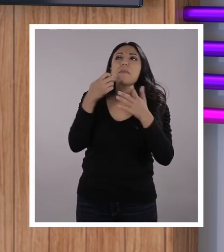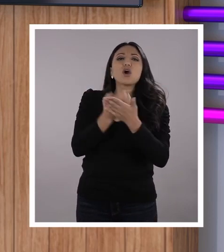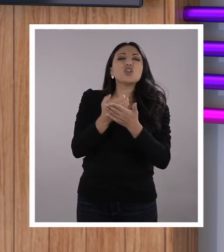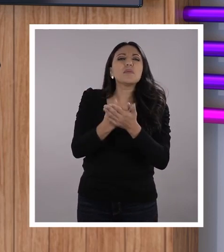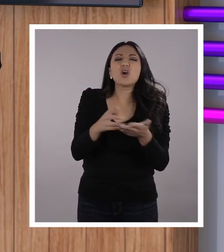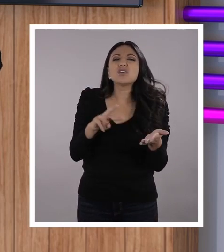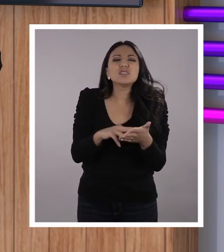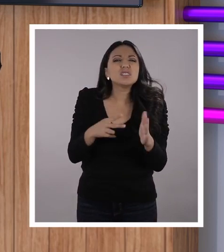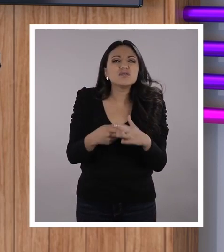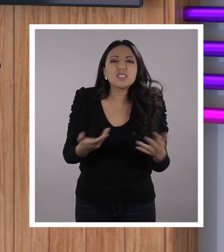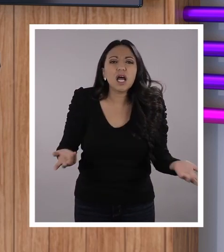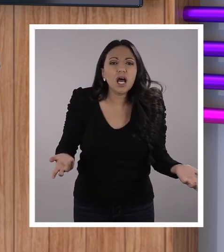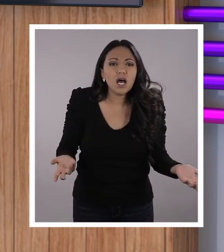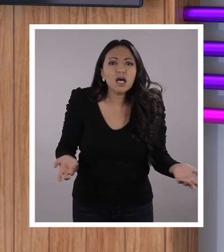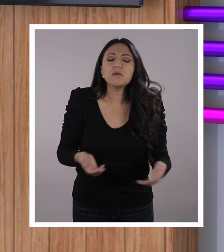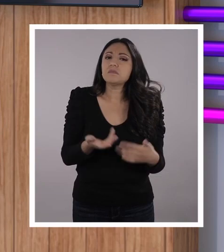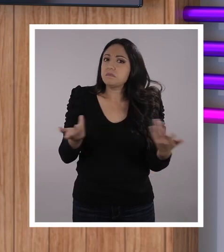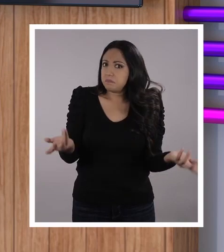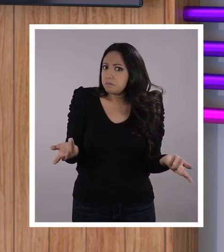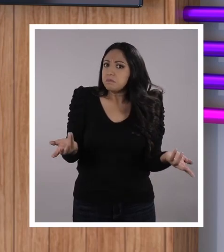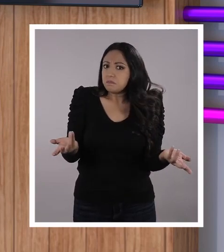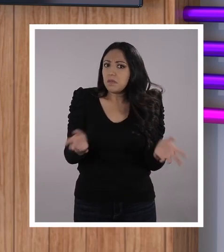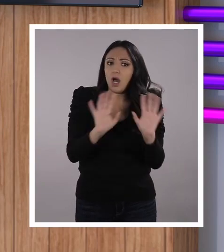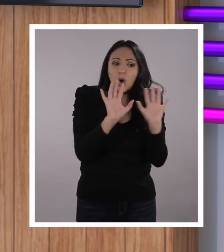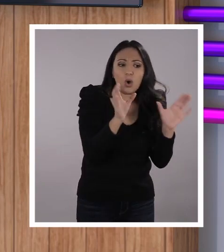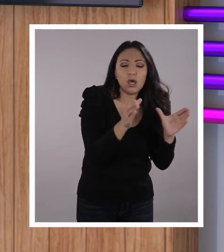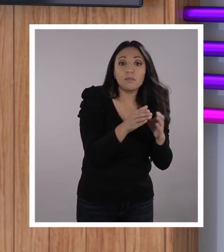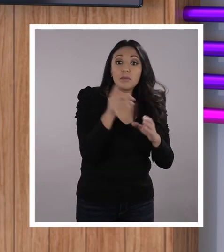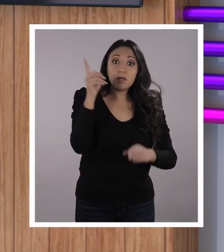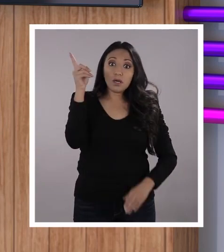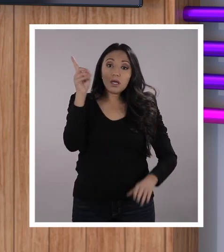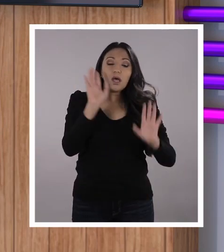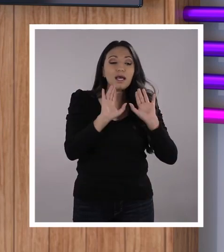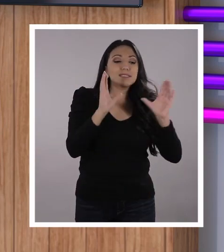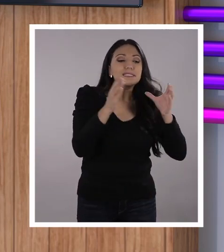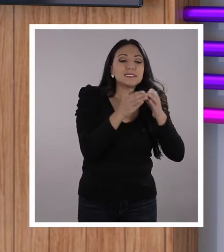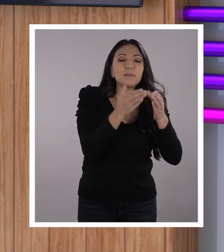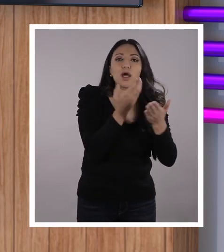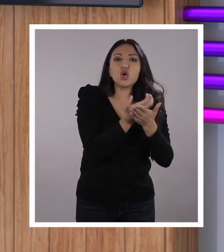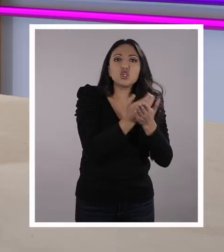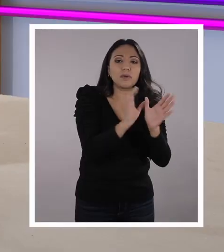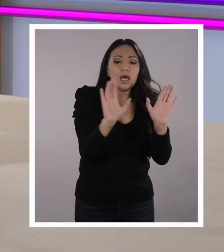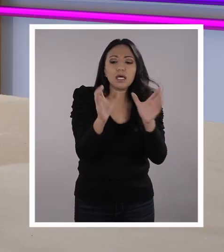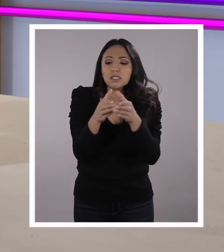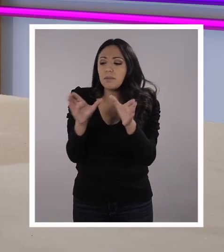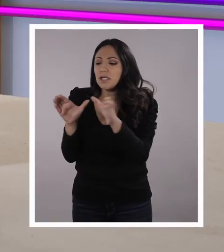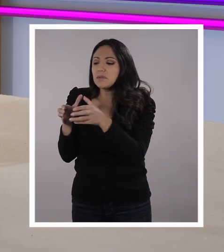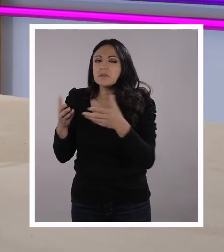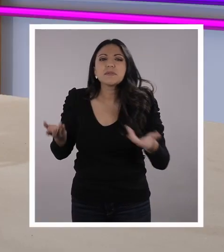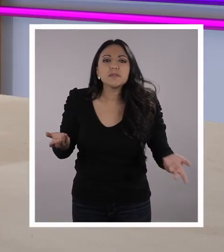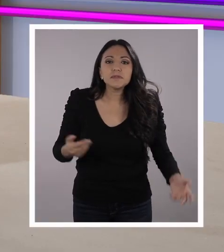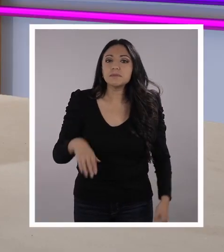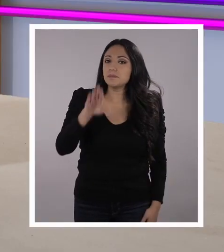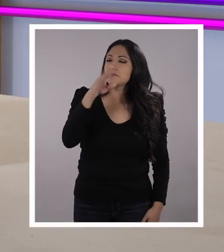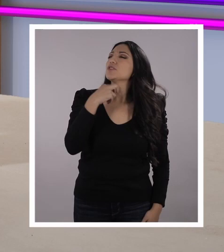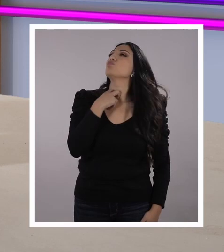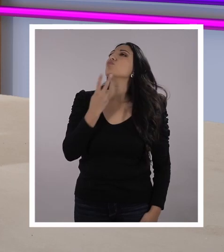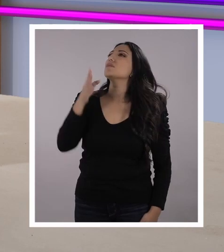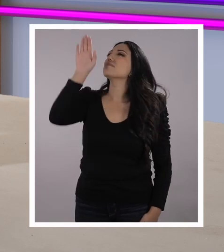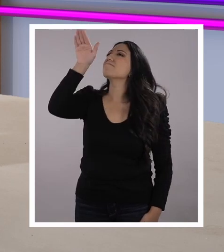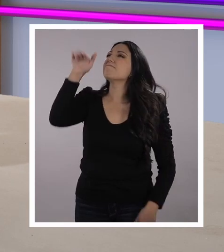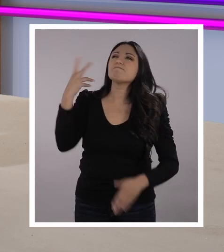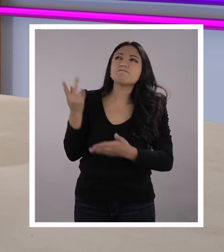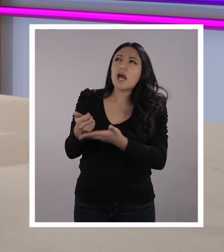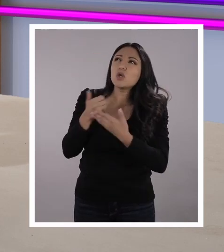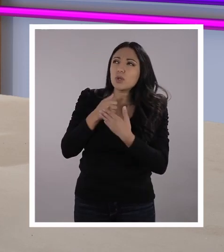sistema económico? Ok, entonces porque esto el capitalismo... Ya. Es un sistema económico. Ahí sí me hacía sentido. Webster,